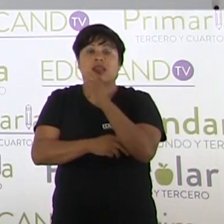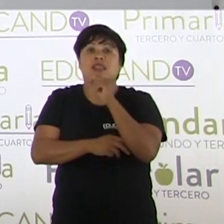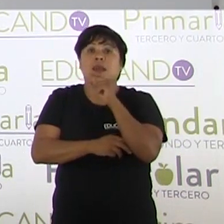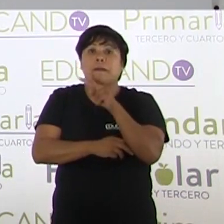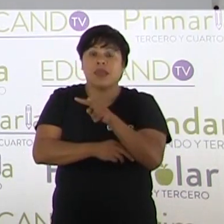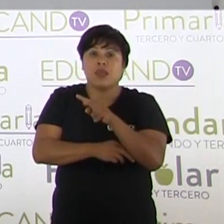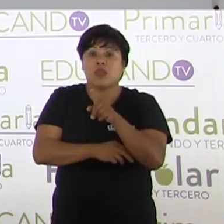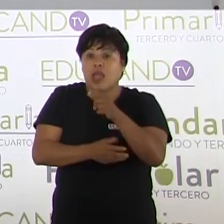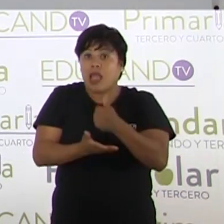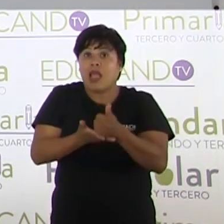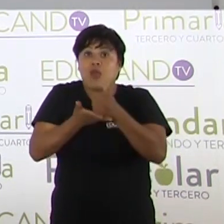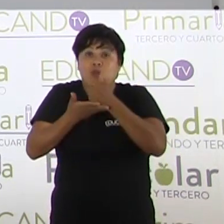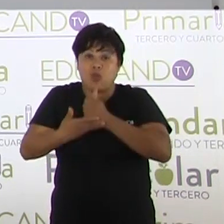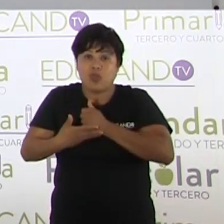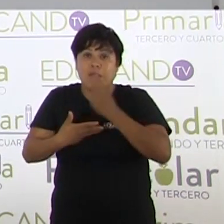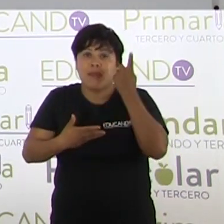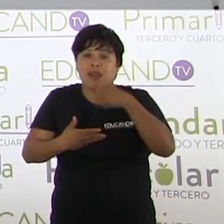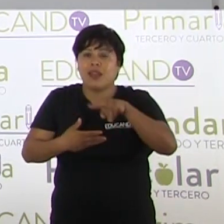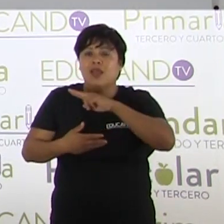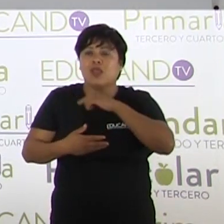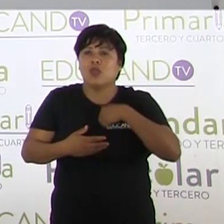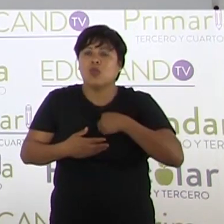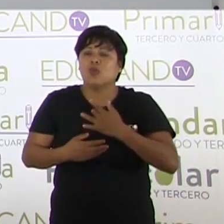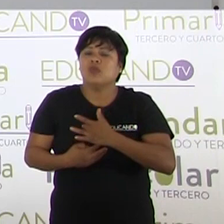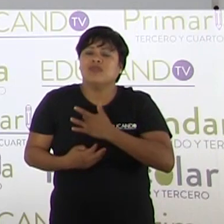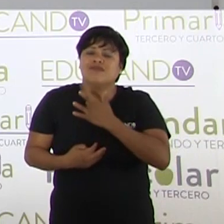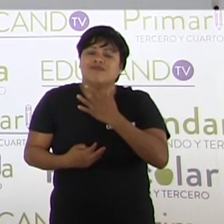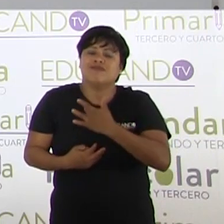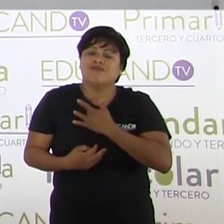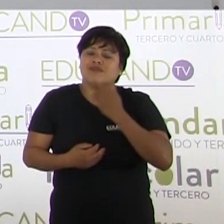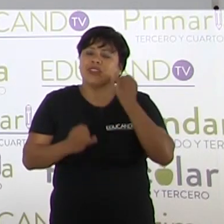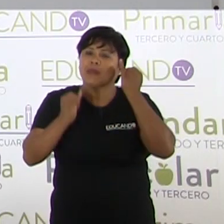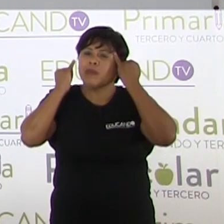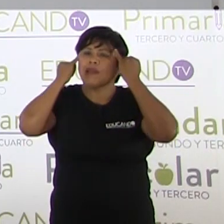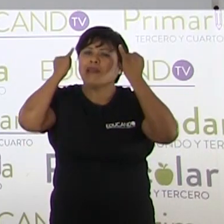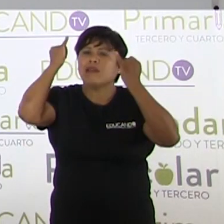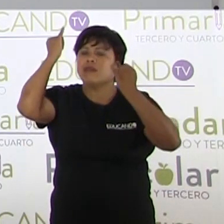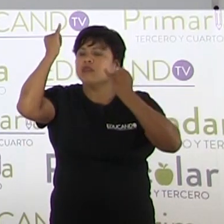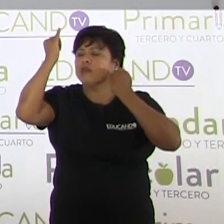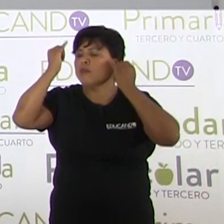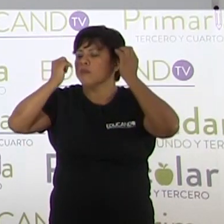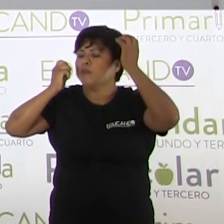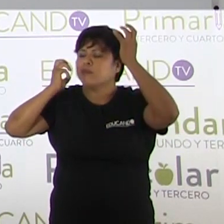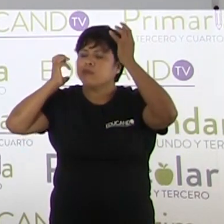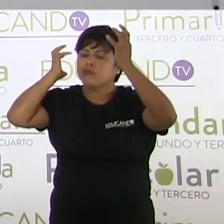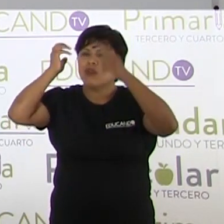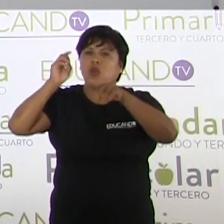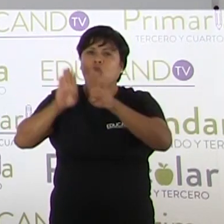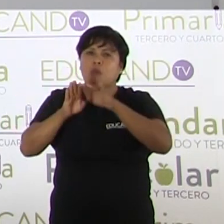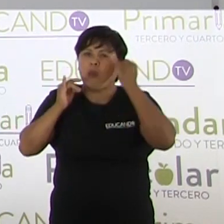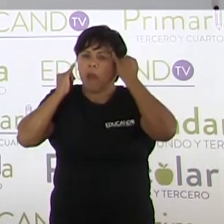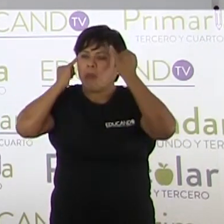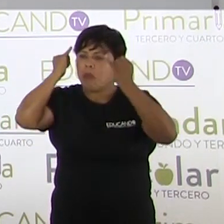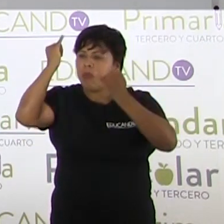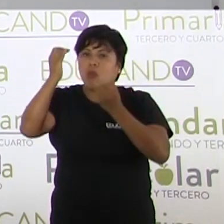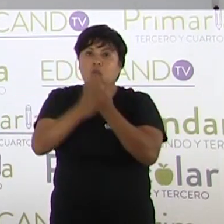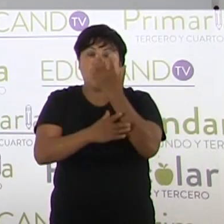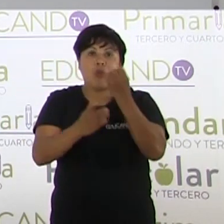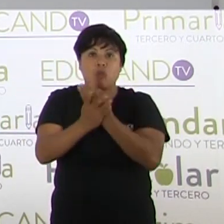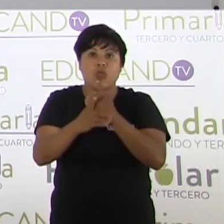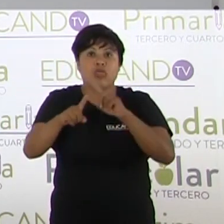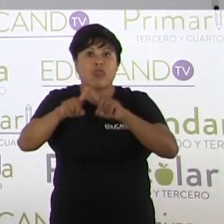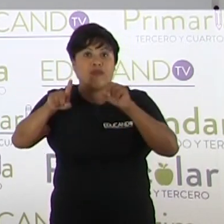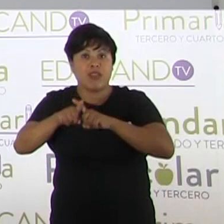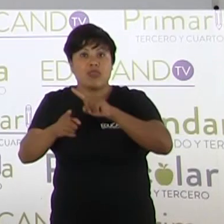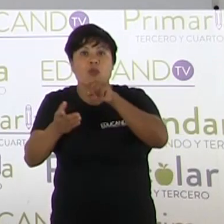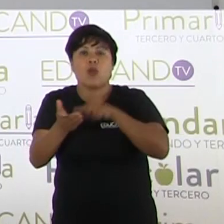también ayuda a alimentar tu imaginación, que puedas idear desde